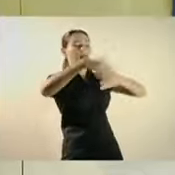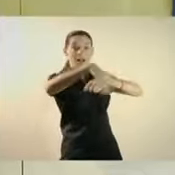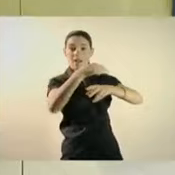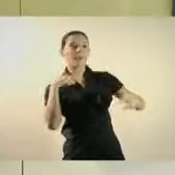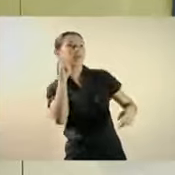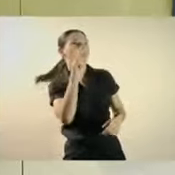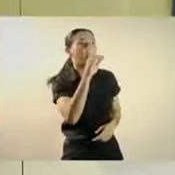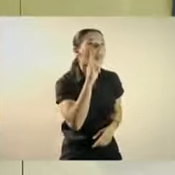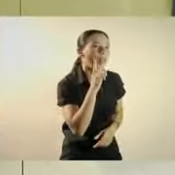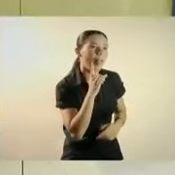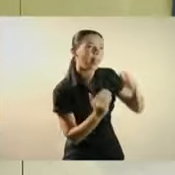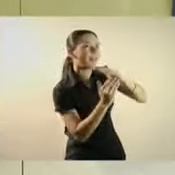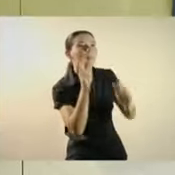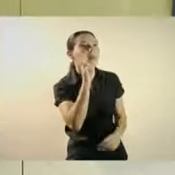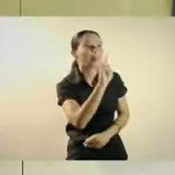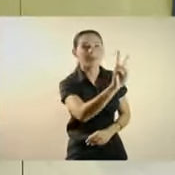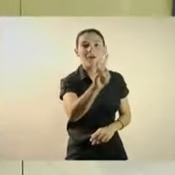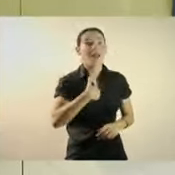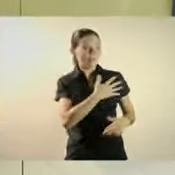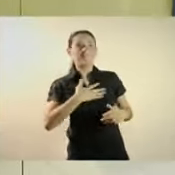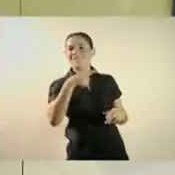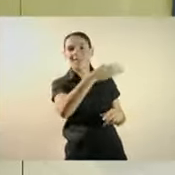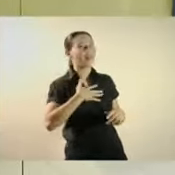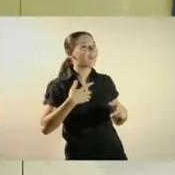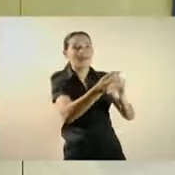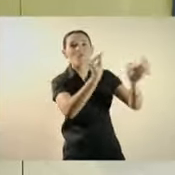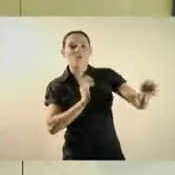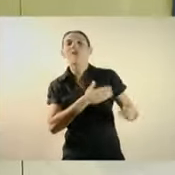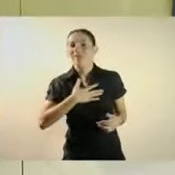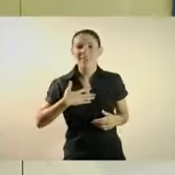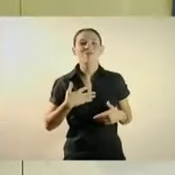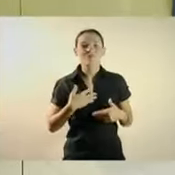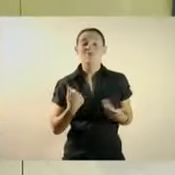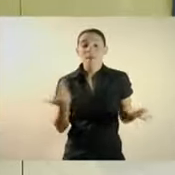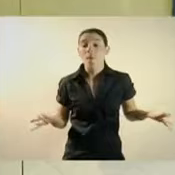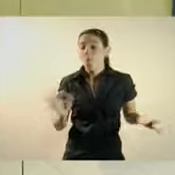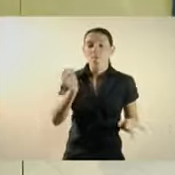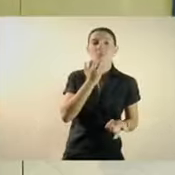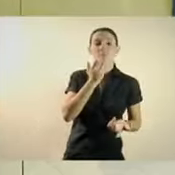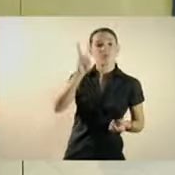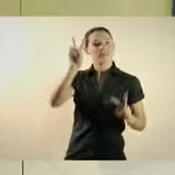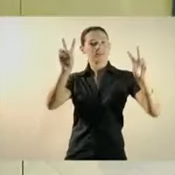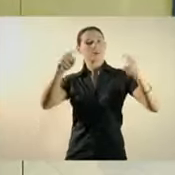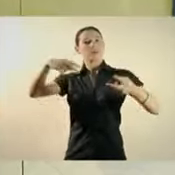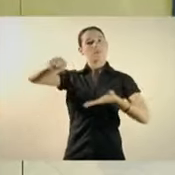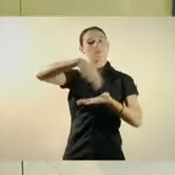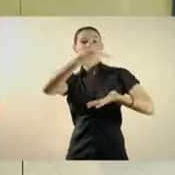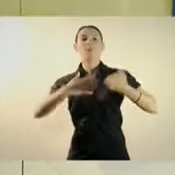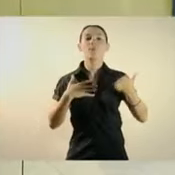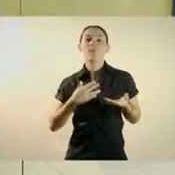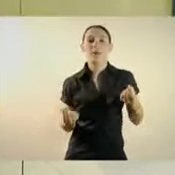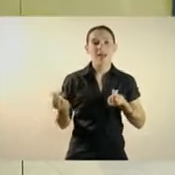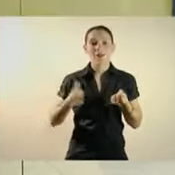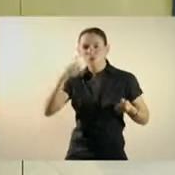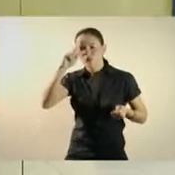calle, siempre me paraba, me quedaba mirándolas, diciendo yo quiero, yo quiero. O, por ejemplo, el tema de bailar, pues no sé si